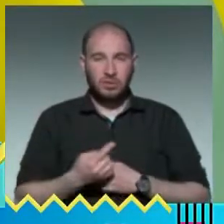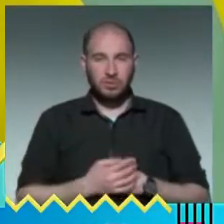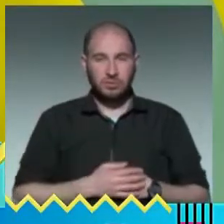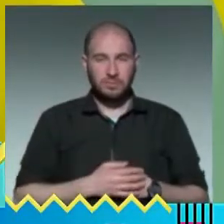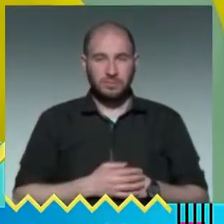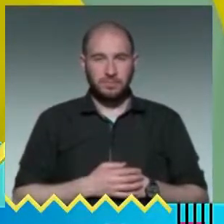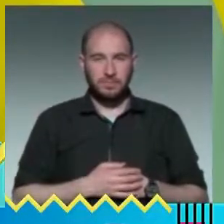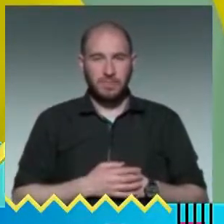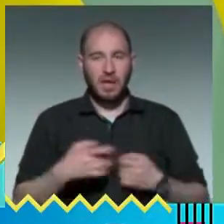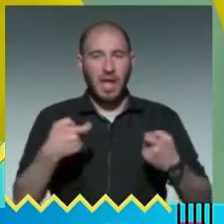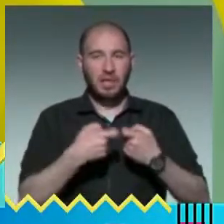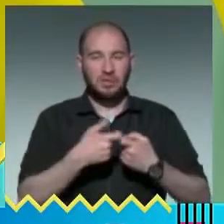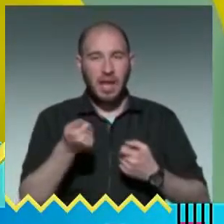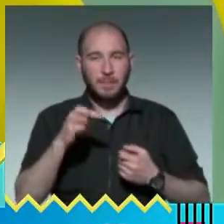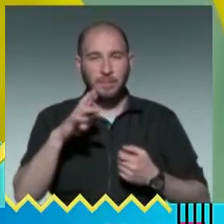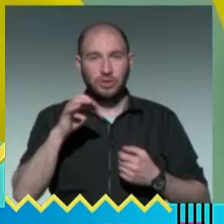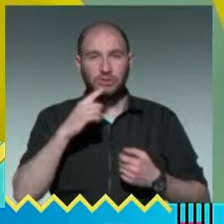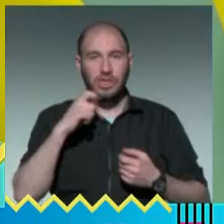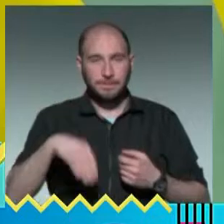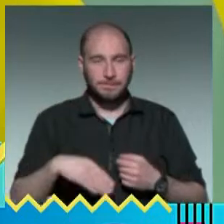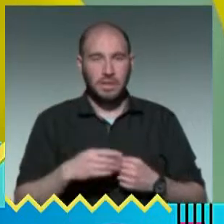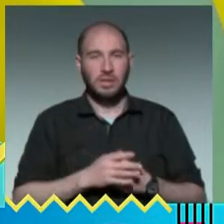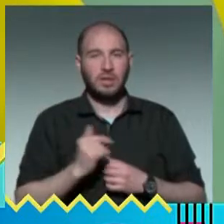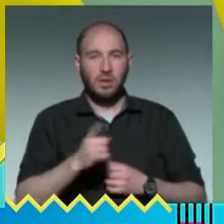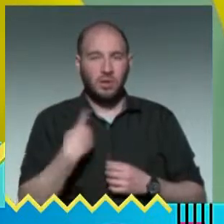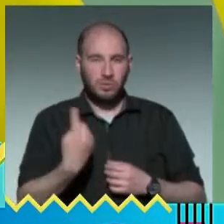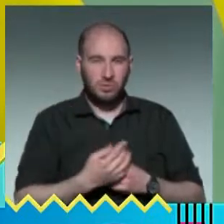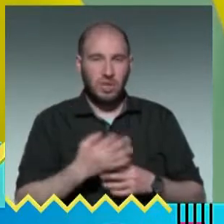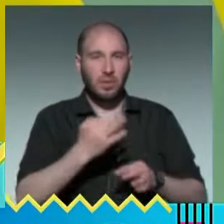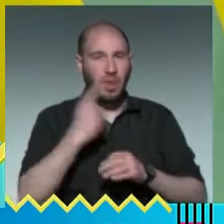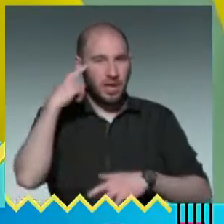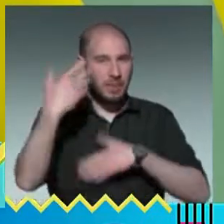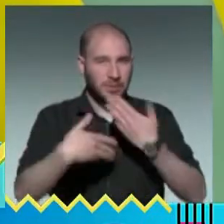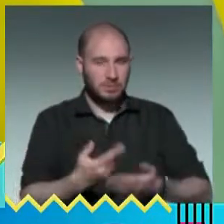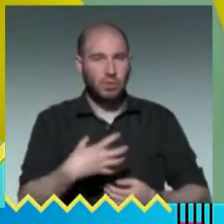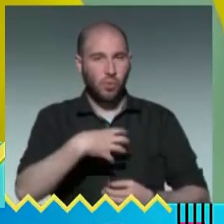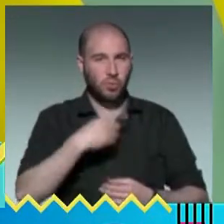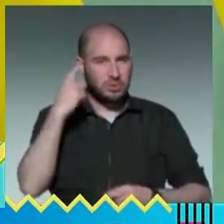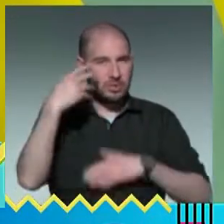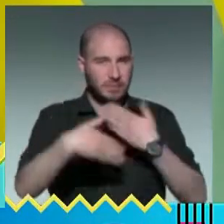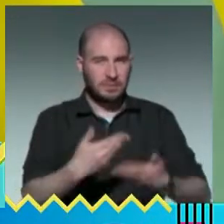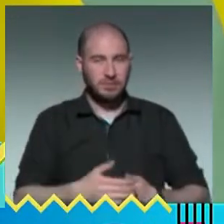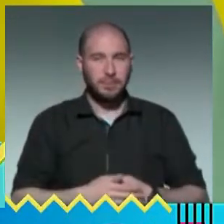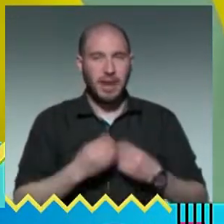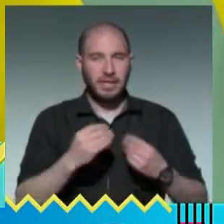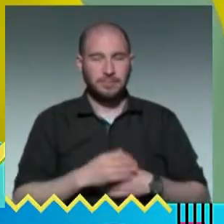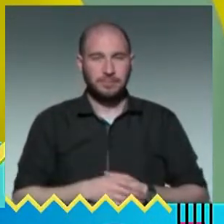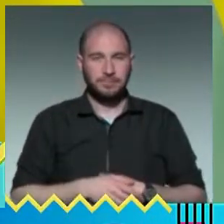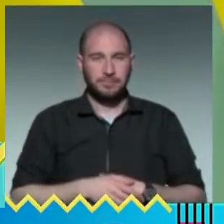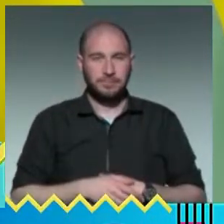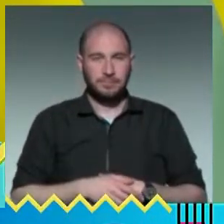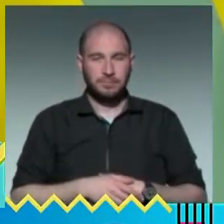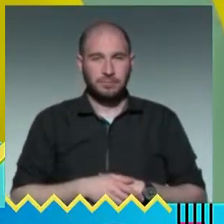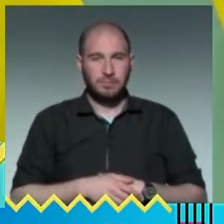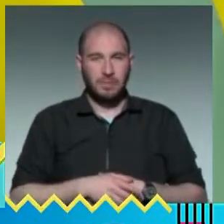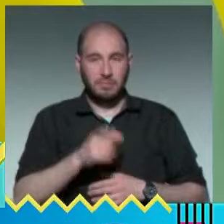la asociación de APROTAN, hemos realizado una escuela de capacitación o un curso de capacitación para